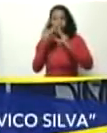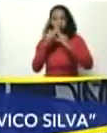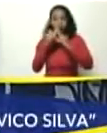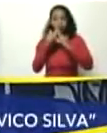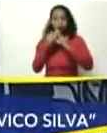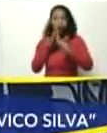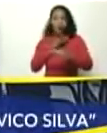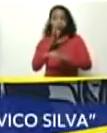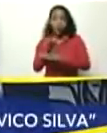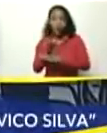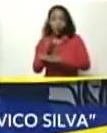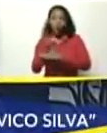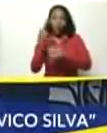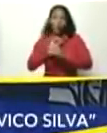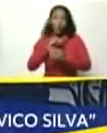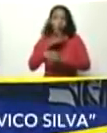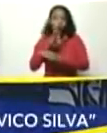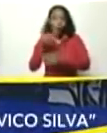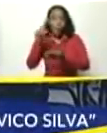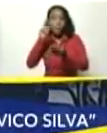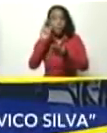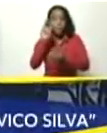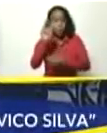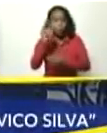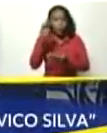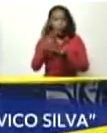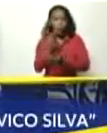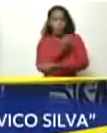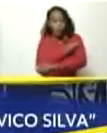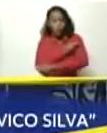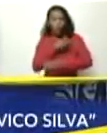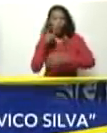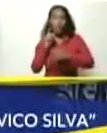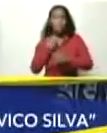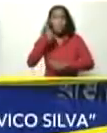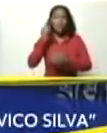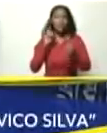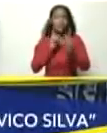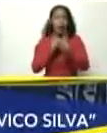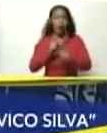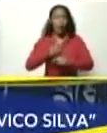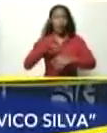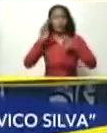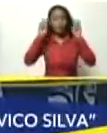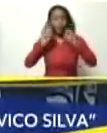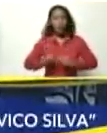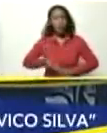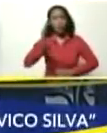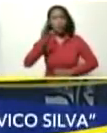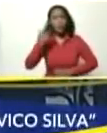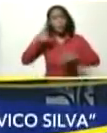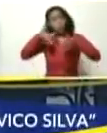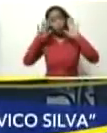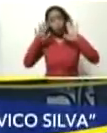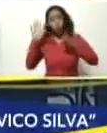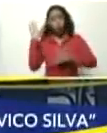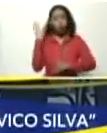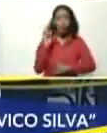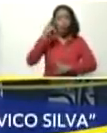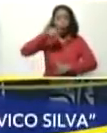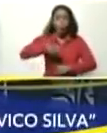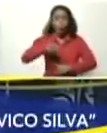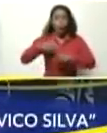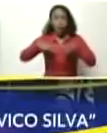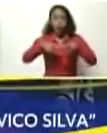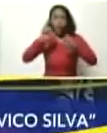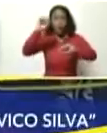o que asistieron al punto de vacunación más cercano. Hay un elemento fundamental, la cual por supuesto nos trae hoy este escenario